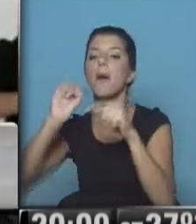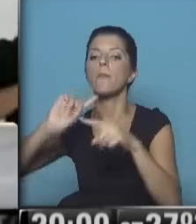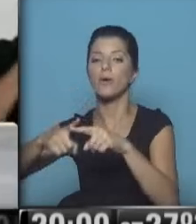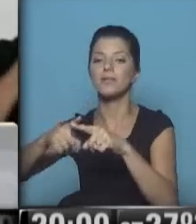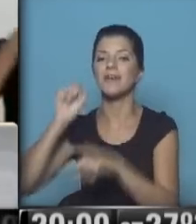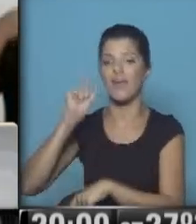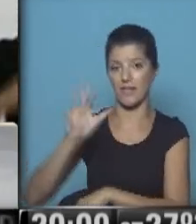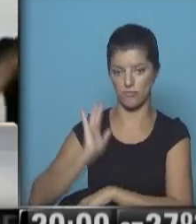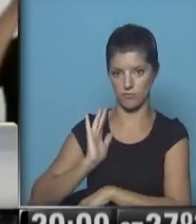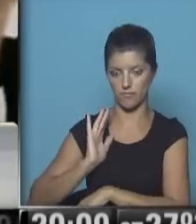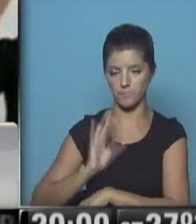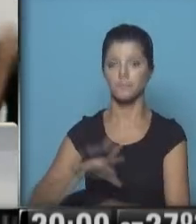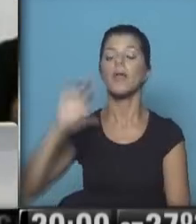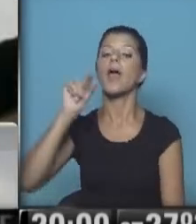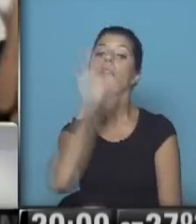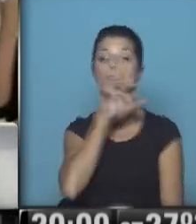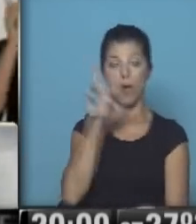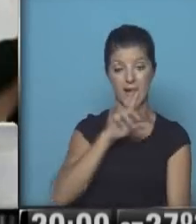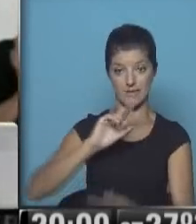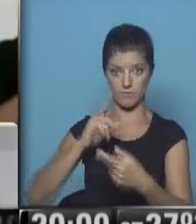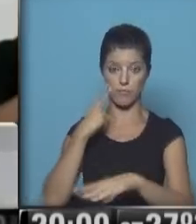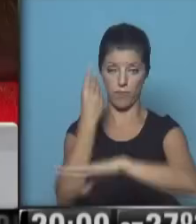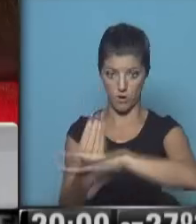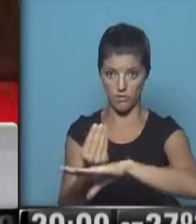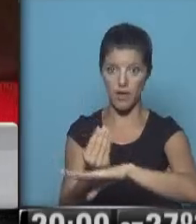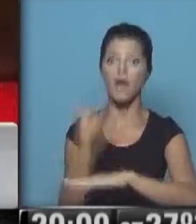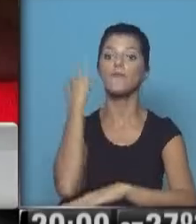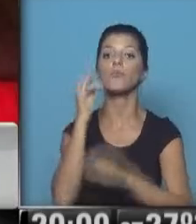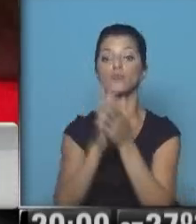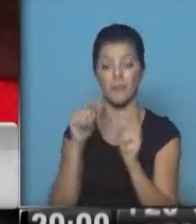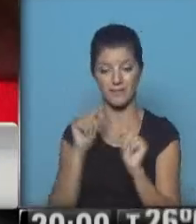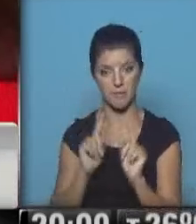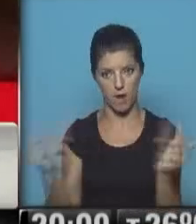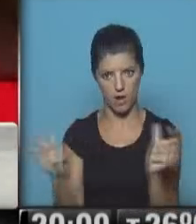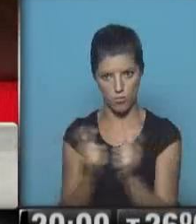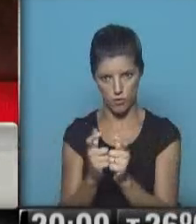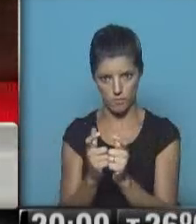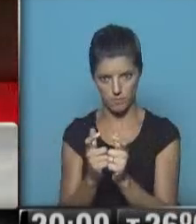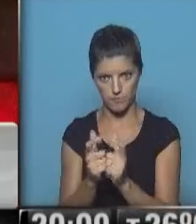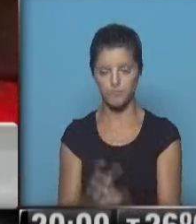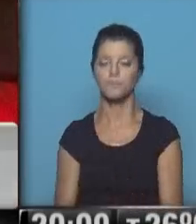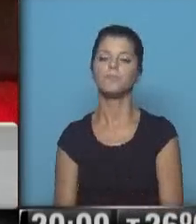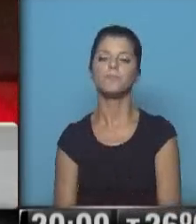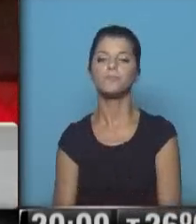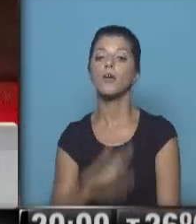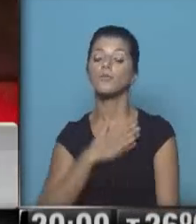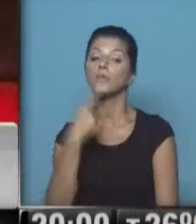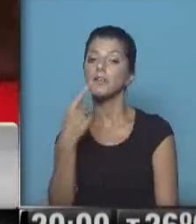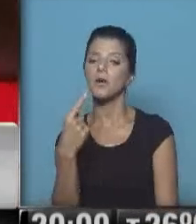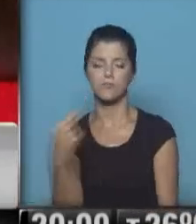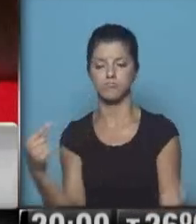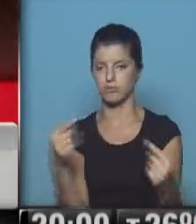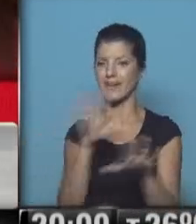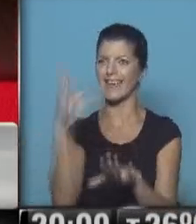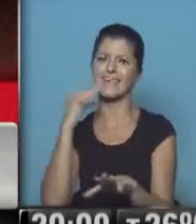Londres Castro ofreció detalles sobre yo expresé que me resultaba paradójico que sea justamente el